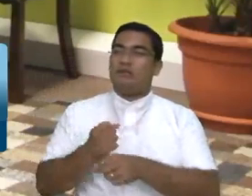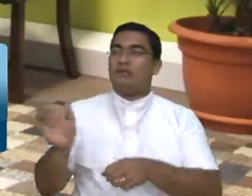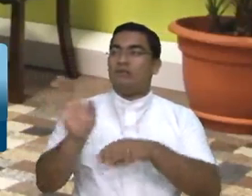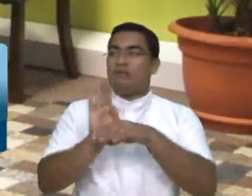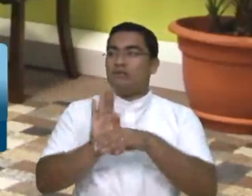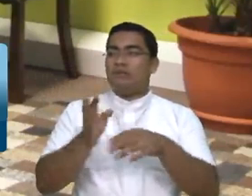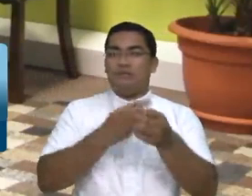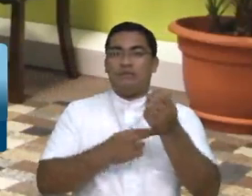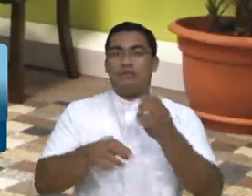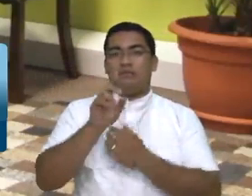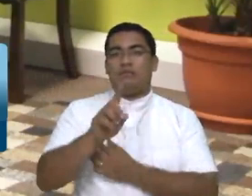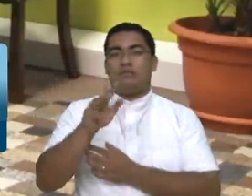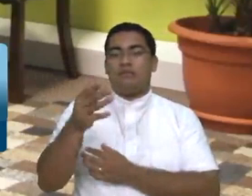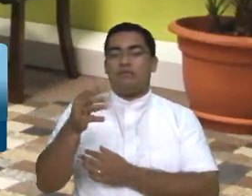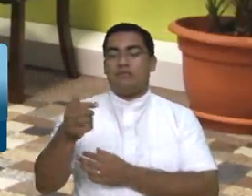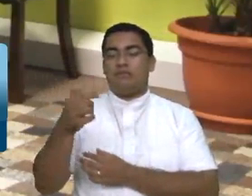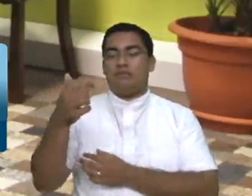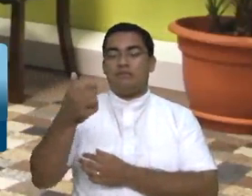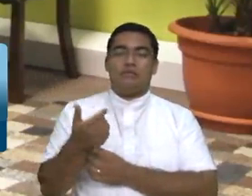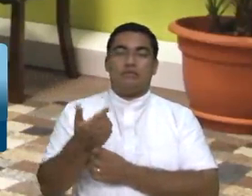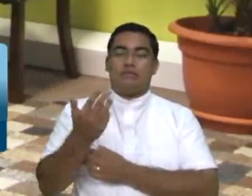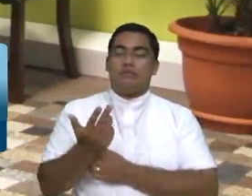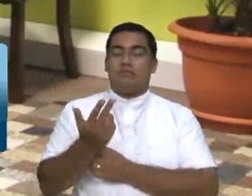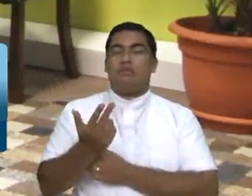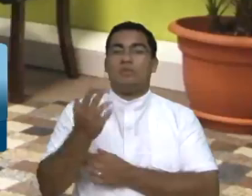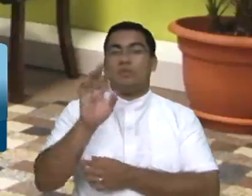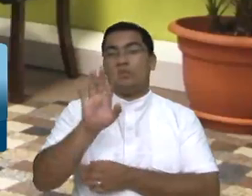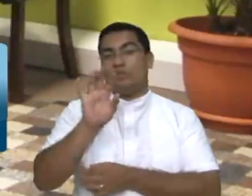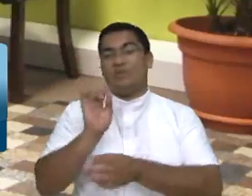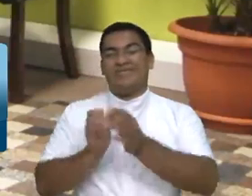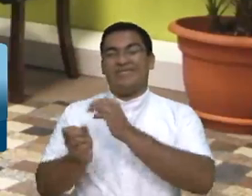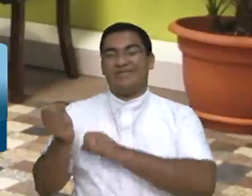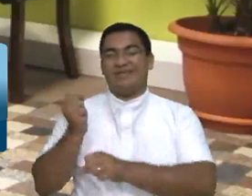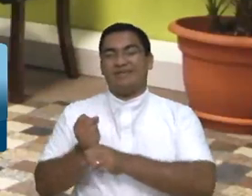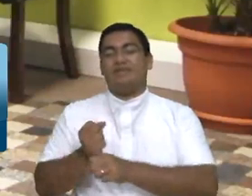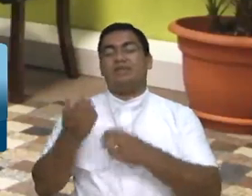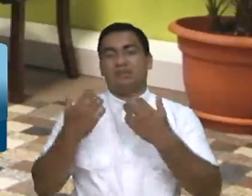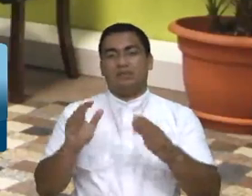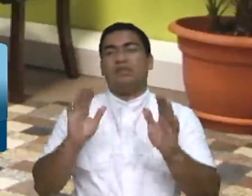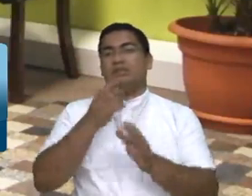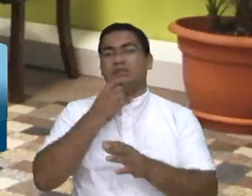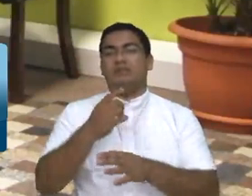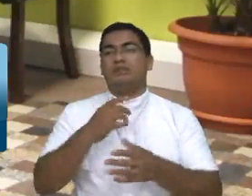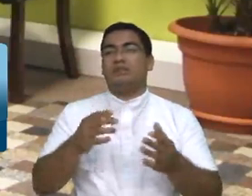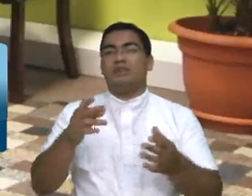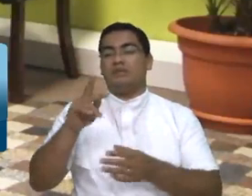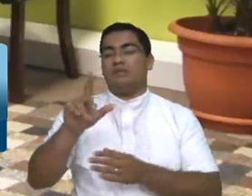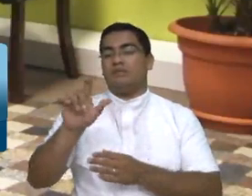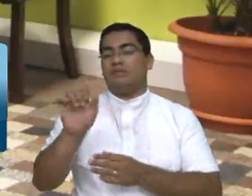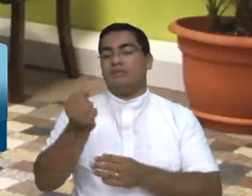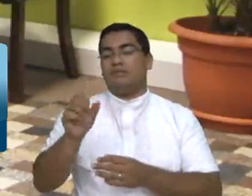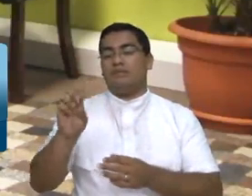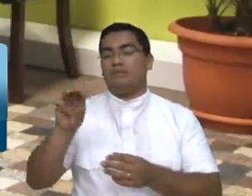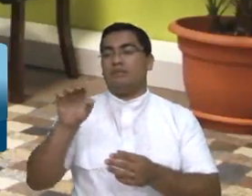desde 1978, ¿verdad? Hace más de 40 años. Y se le suministra plasma